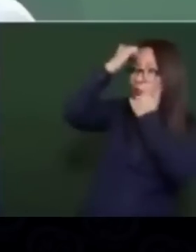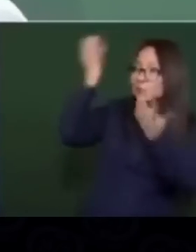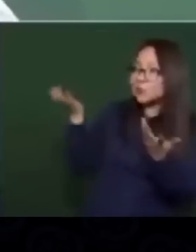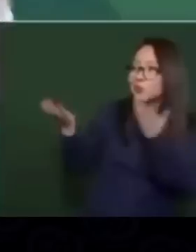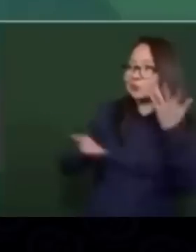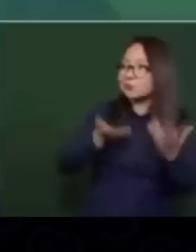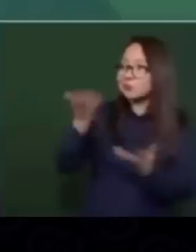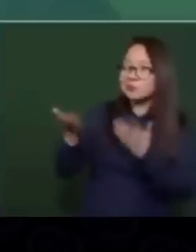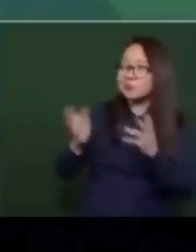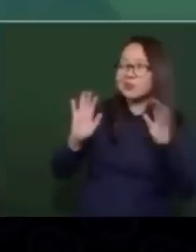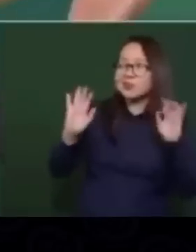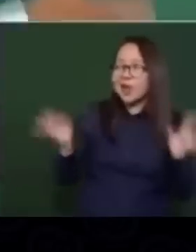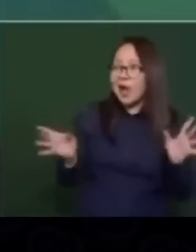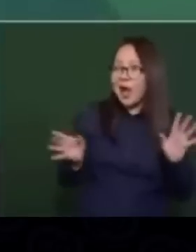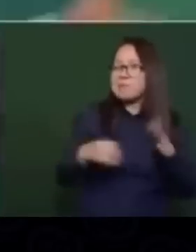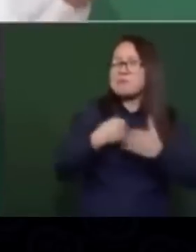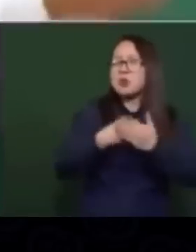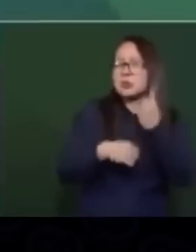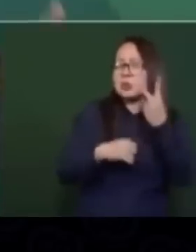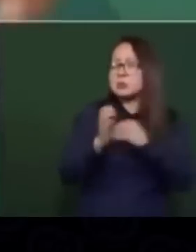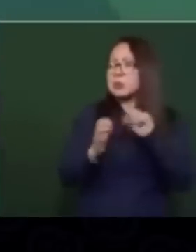sea, en vez de que